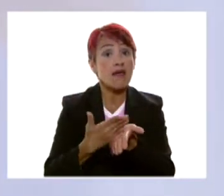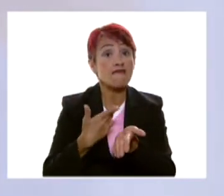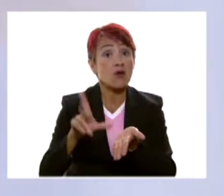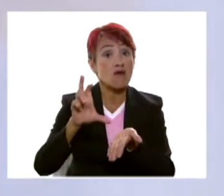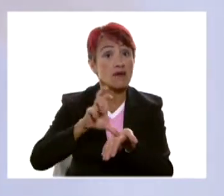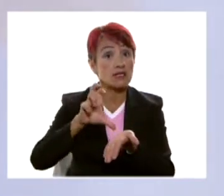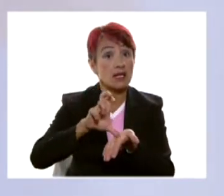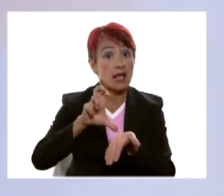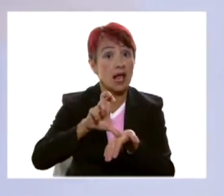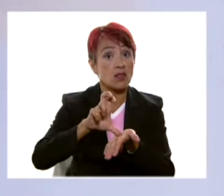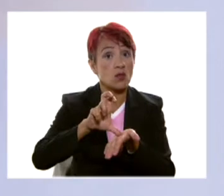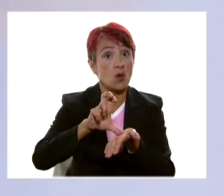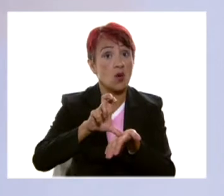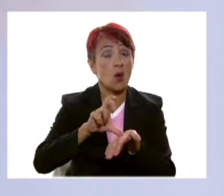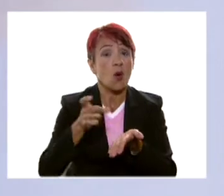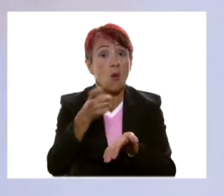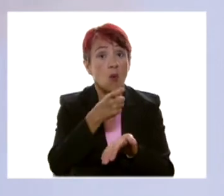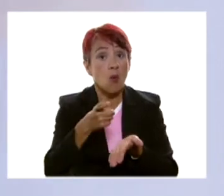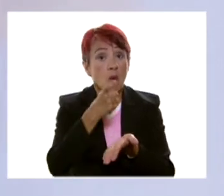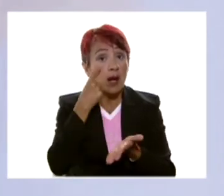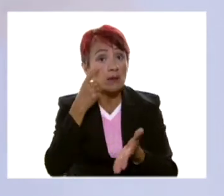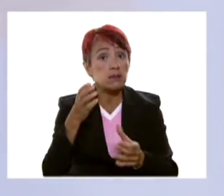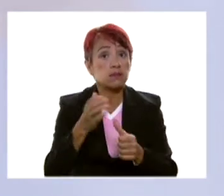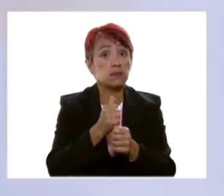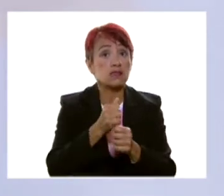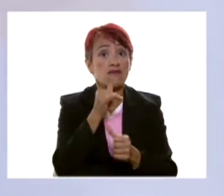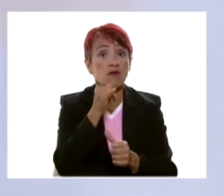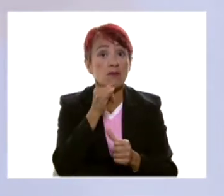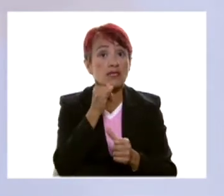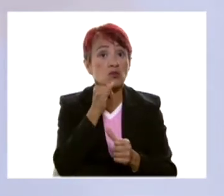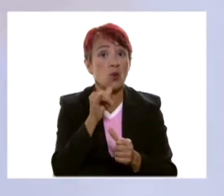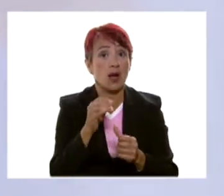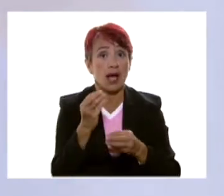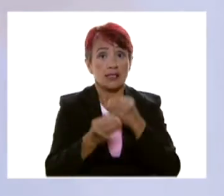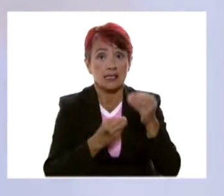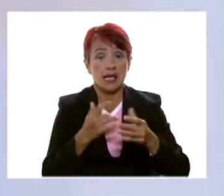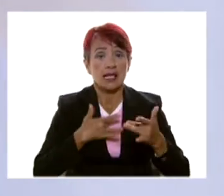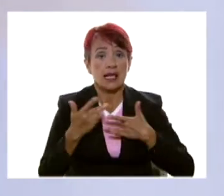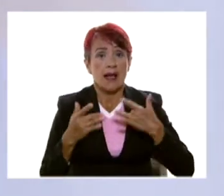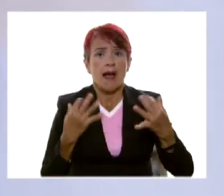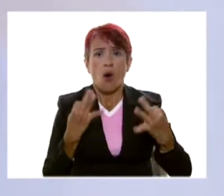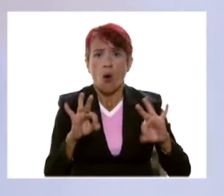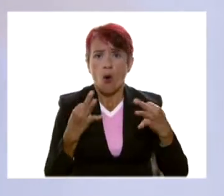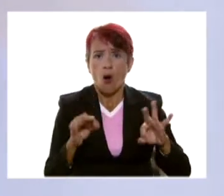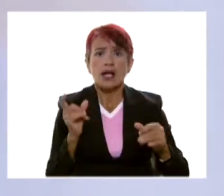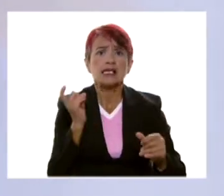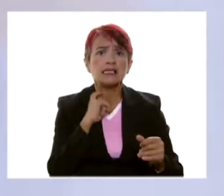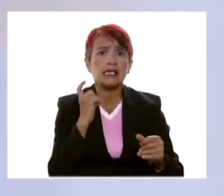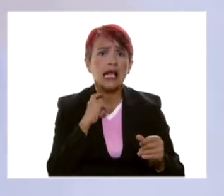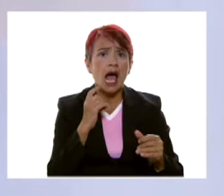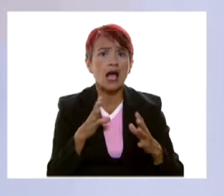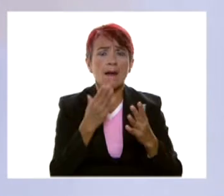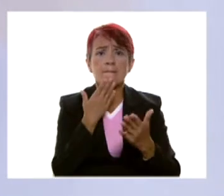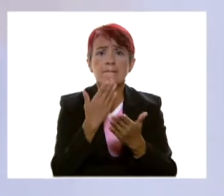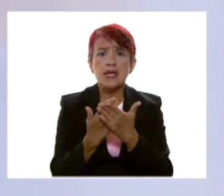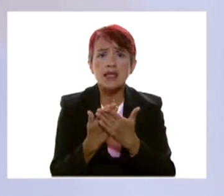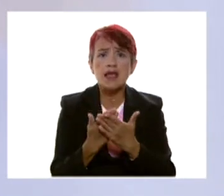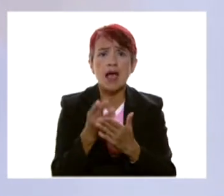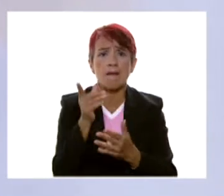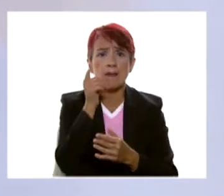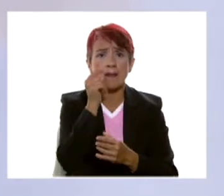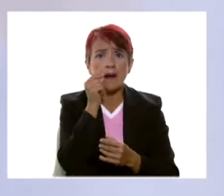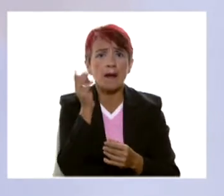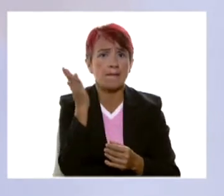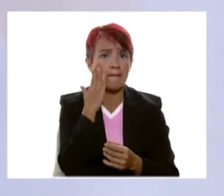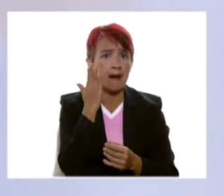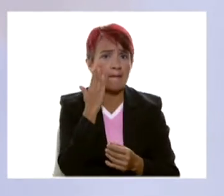encontrar cualquier tipo de información para que realicen la misma. Material de reciclaje, ayuda con tu familia, pide la ayuda a todos los miembros